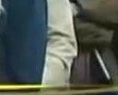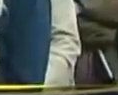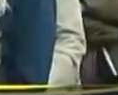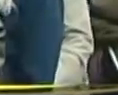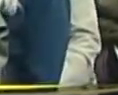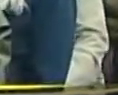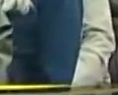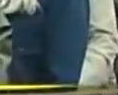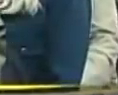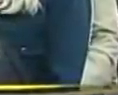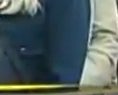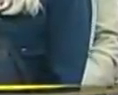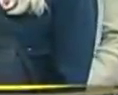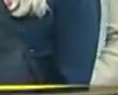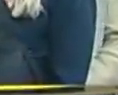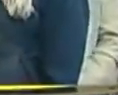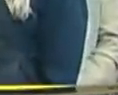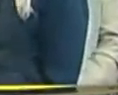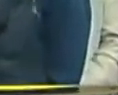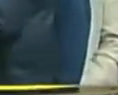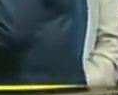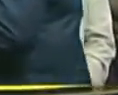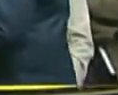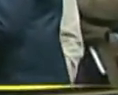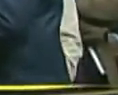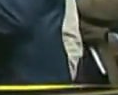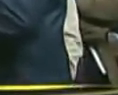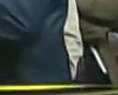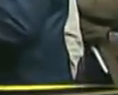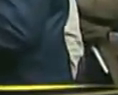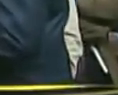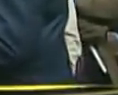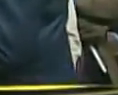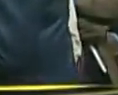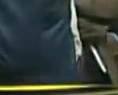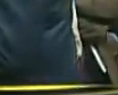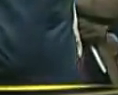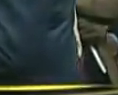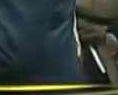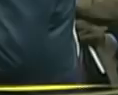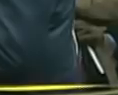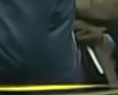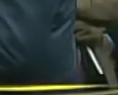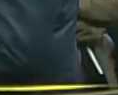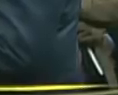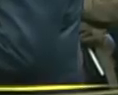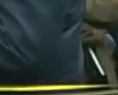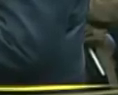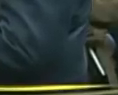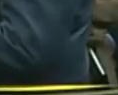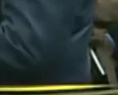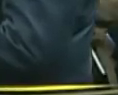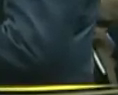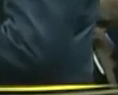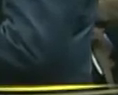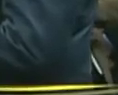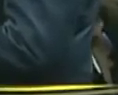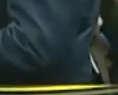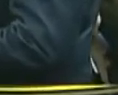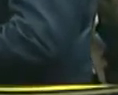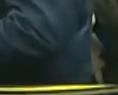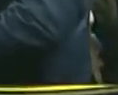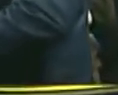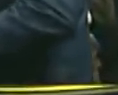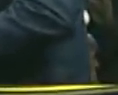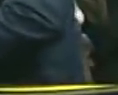Pirela, Francisco Solórzano, Ignacio Ramonet, María Alcira Matute. Es así como se desarrolla esta actividad, la agenda